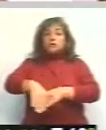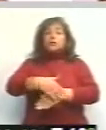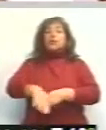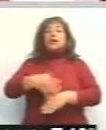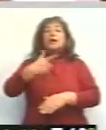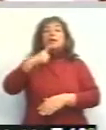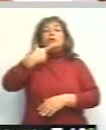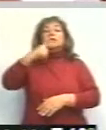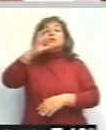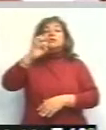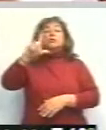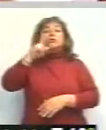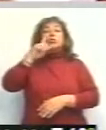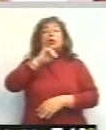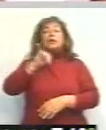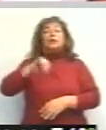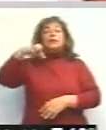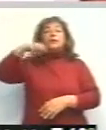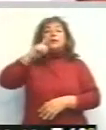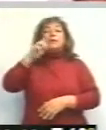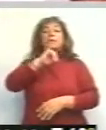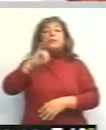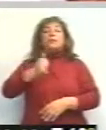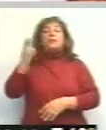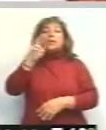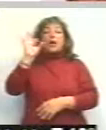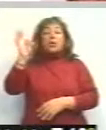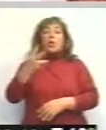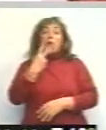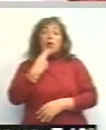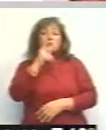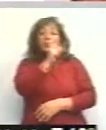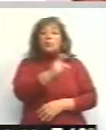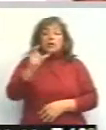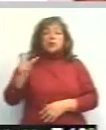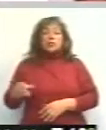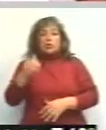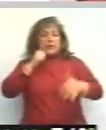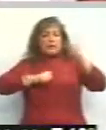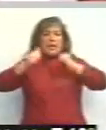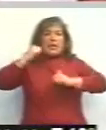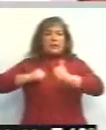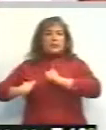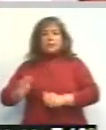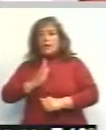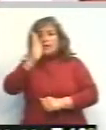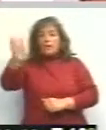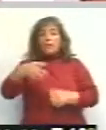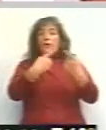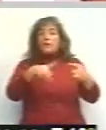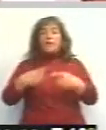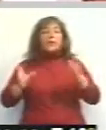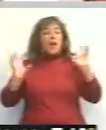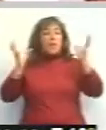Santa Lucía, con un total de 11 personas lesionadas. Ante esta situación va personal policial al lugar, también se desplazan distintas ambulancias